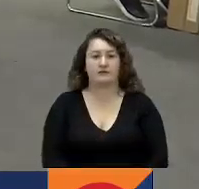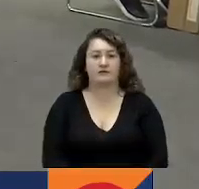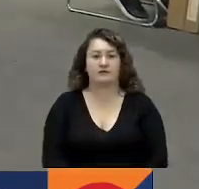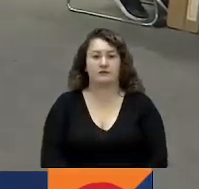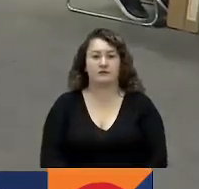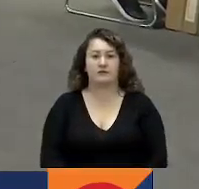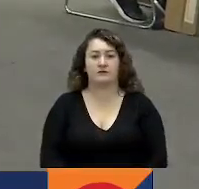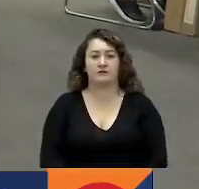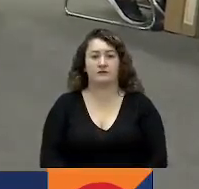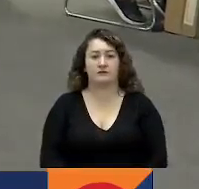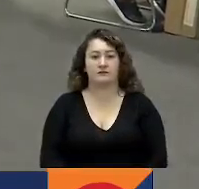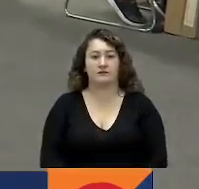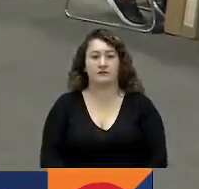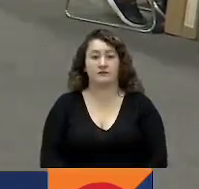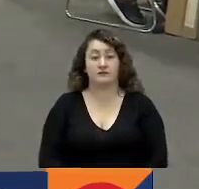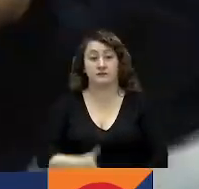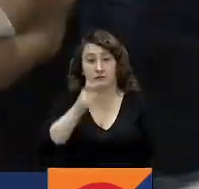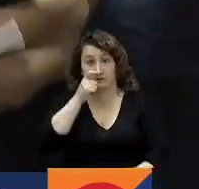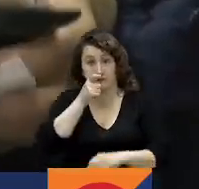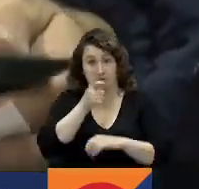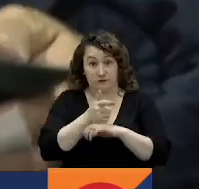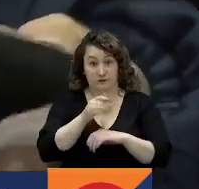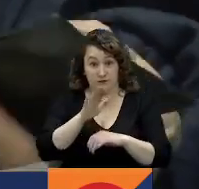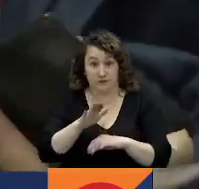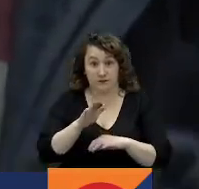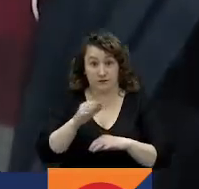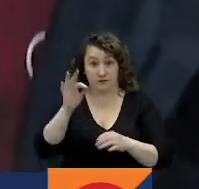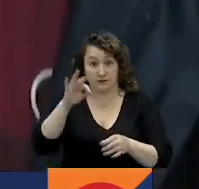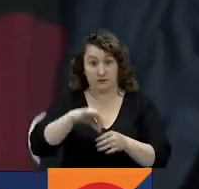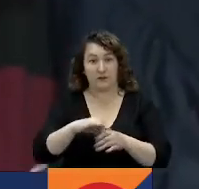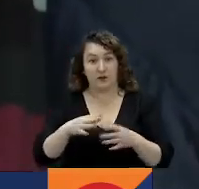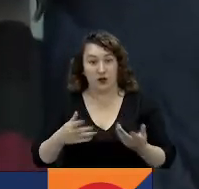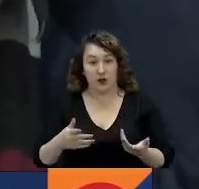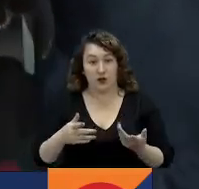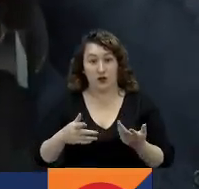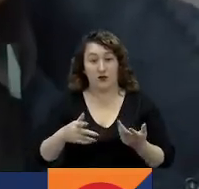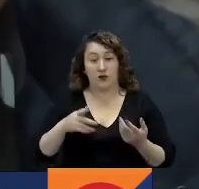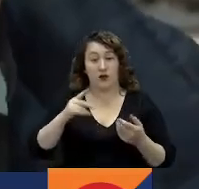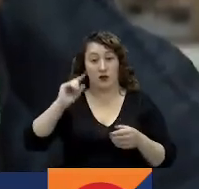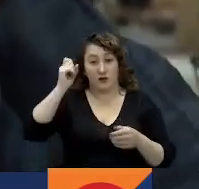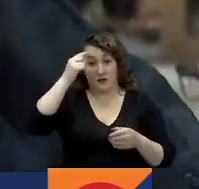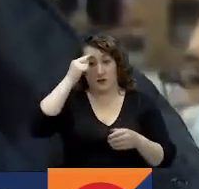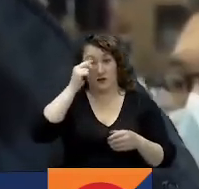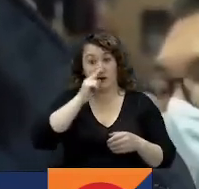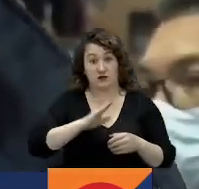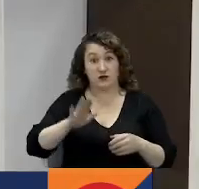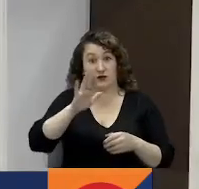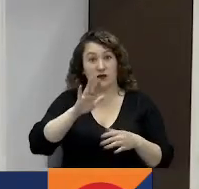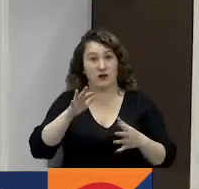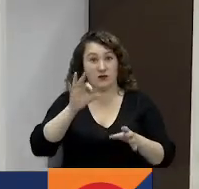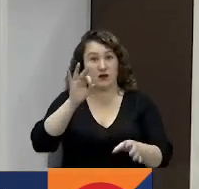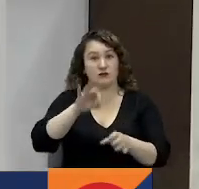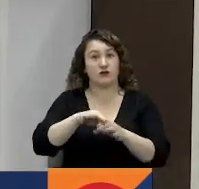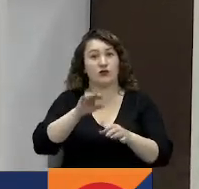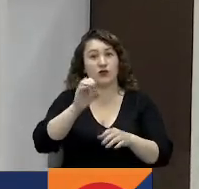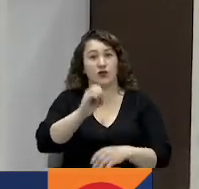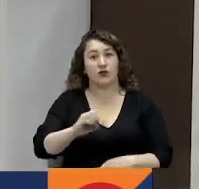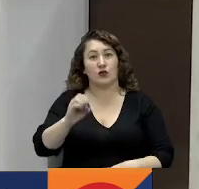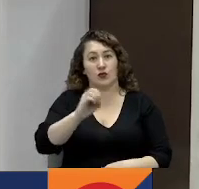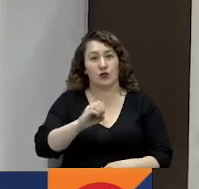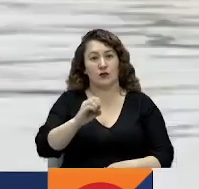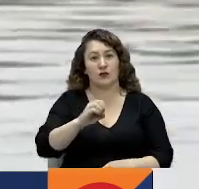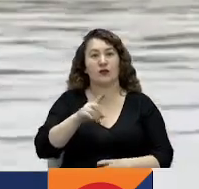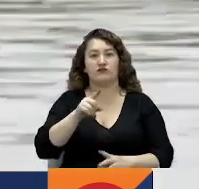La misión de observación electoral dijo que las medidas de seguridad tomadas por el gobierno nacional para garantizar las elecciones del mes de octubre